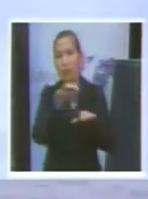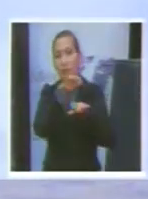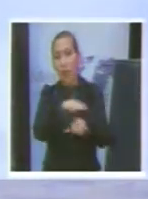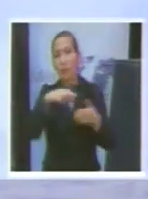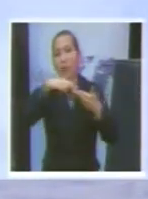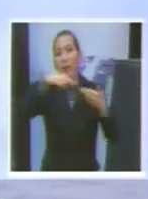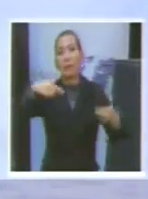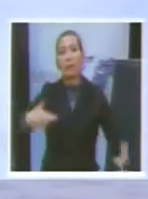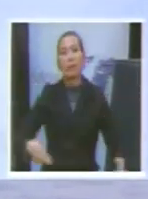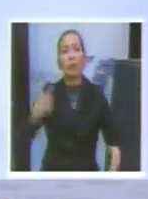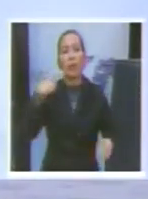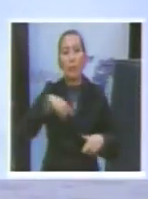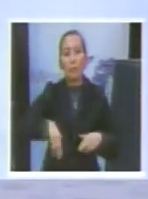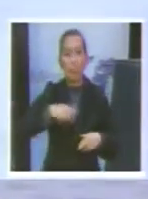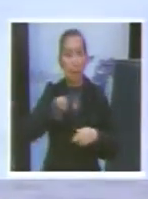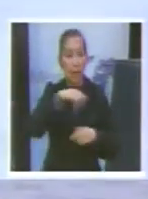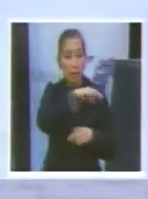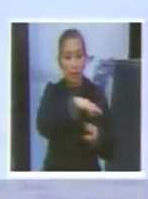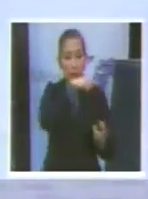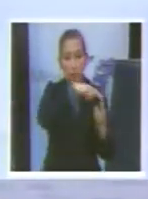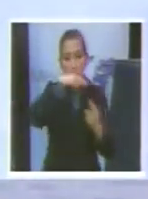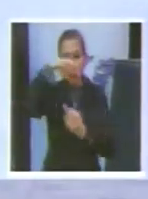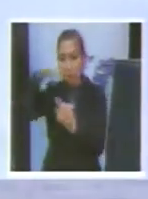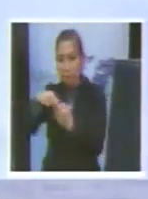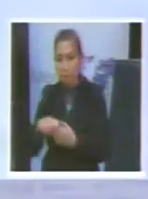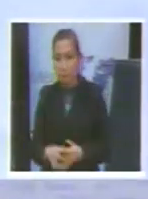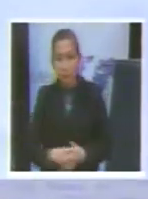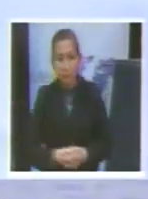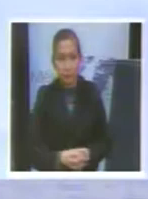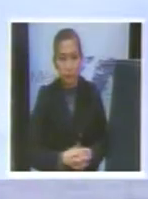la relación entre nuestras regiones.